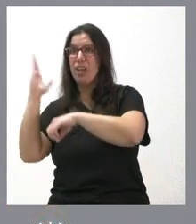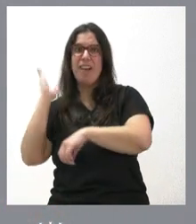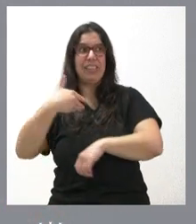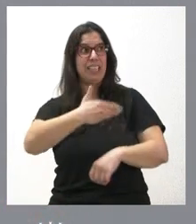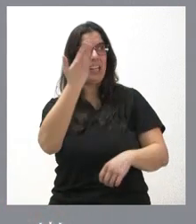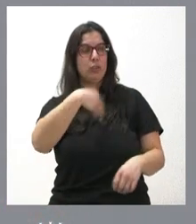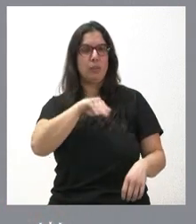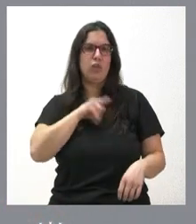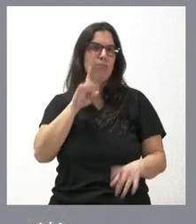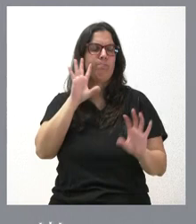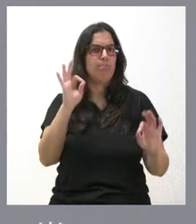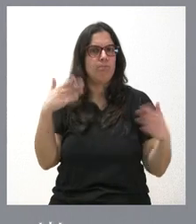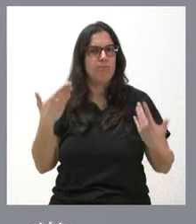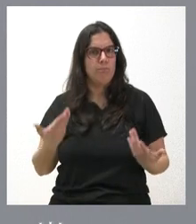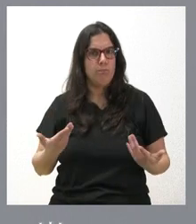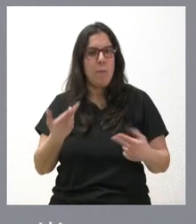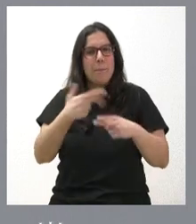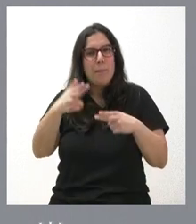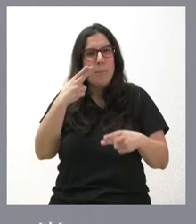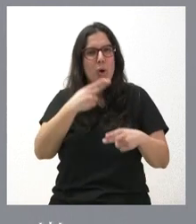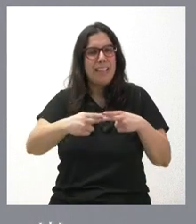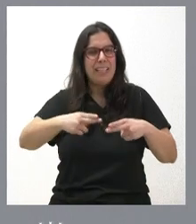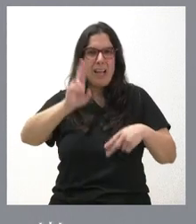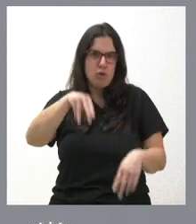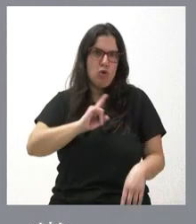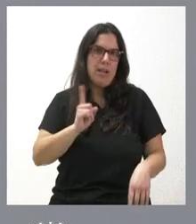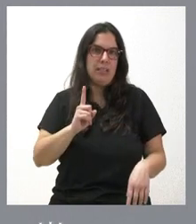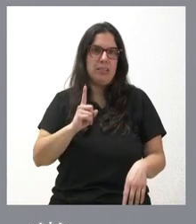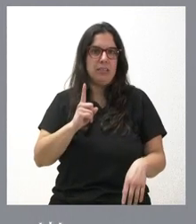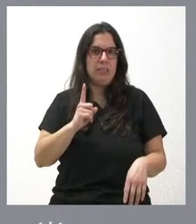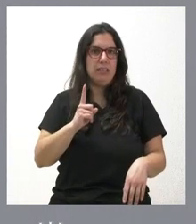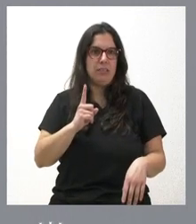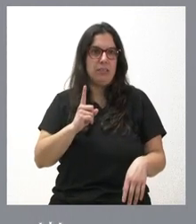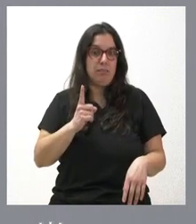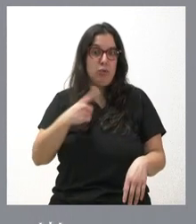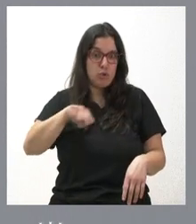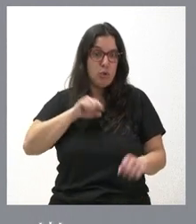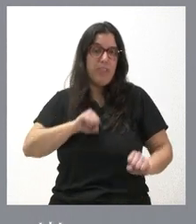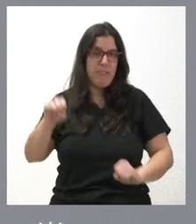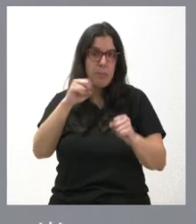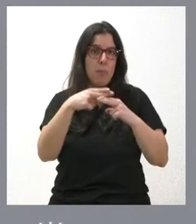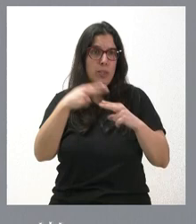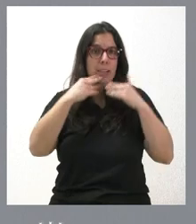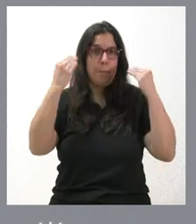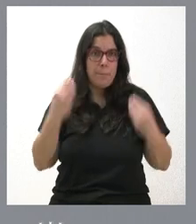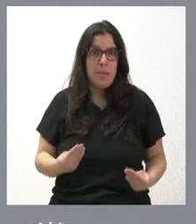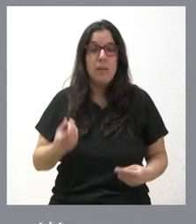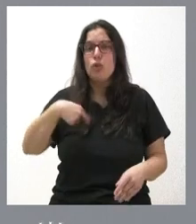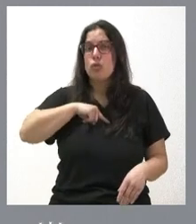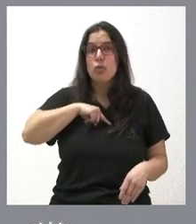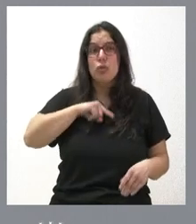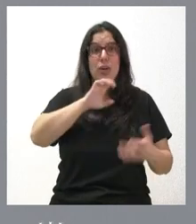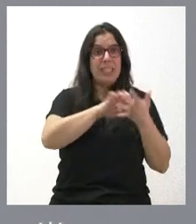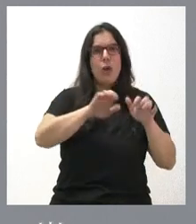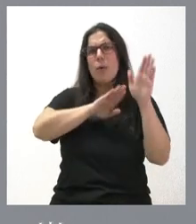propio de la política o de la mejor política que es la que nosotros defendemos desde castillero tenemos una Clara lealtad al